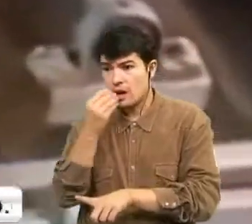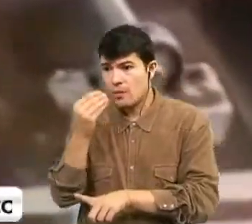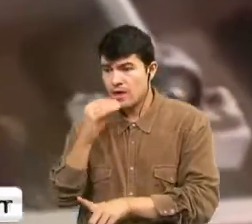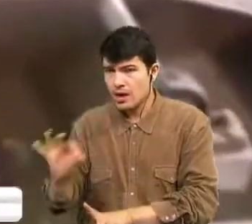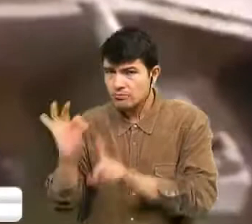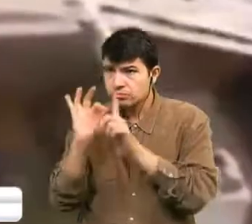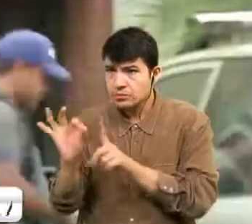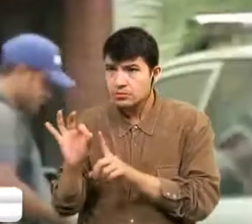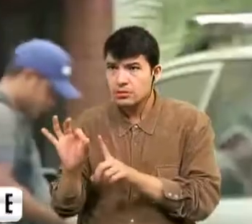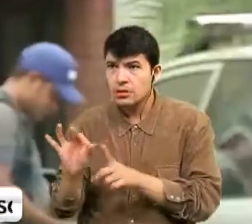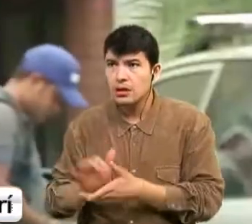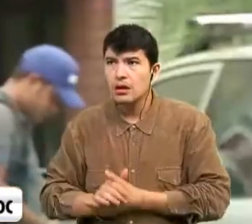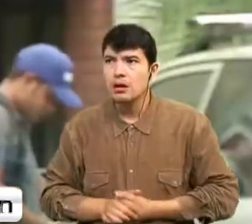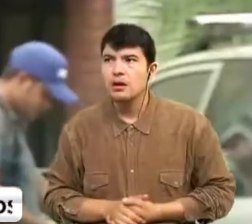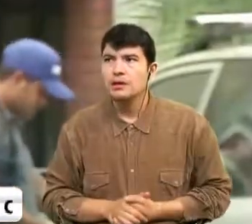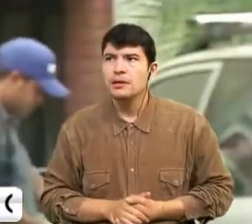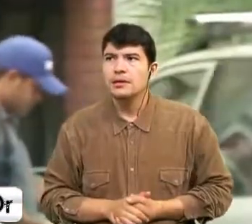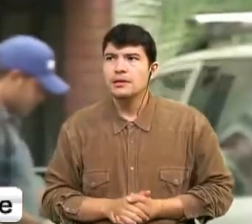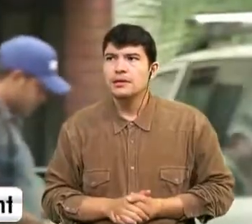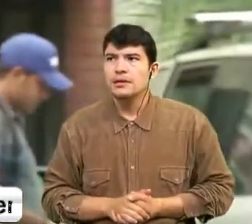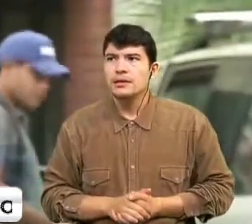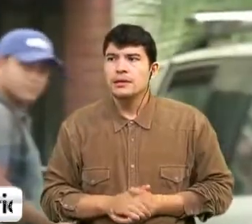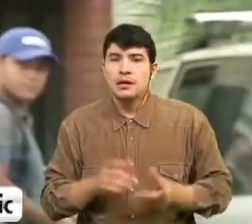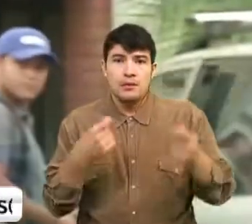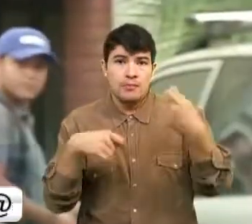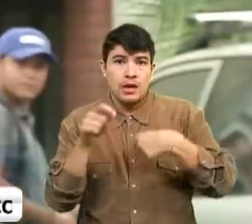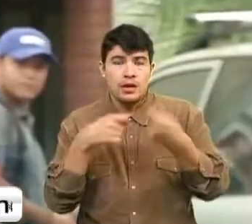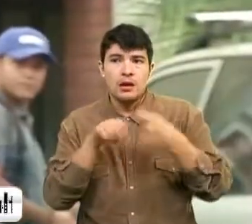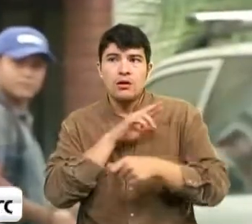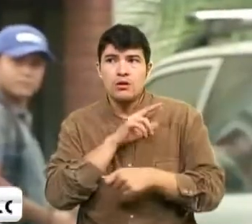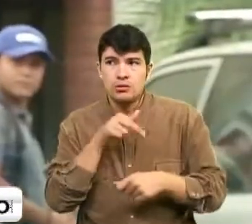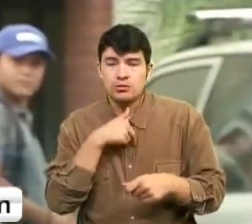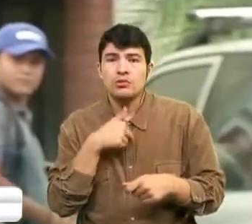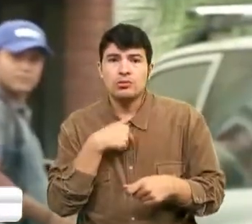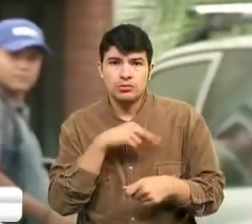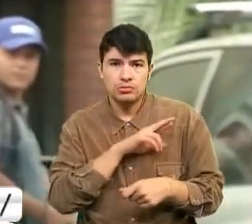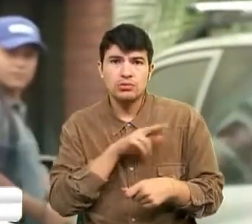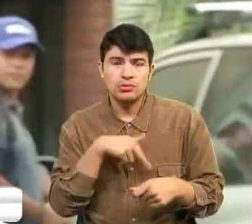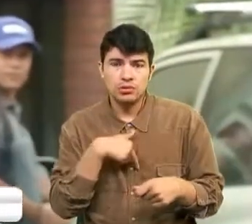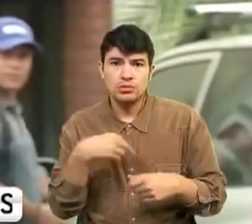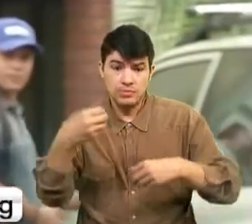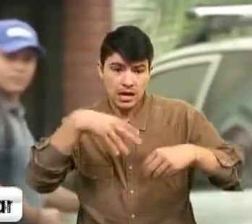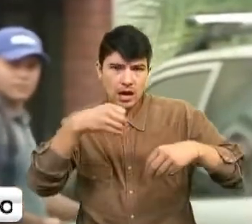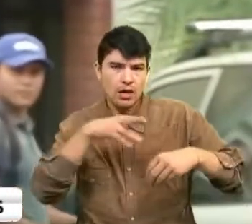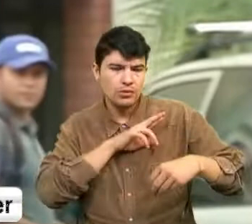calidad de los alimentos. Bueno, en el mercado se hacen continuamente